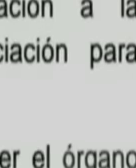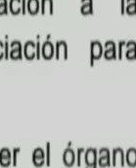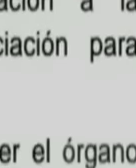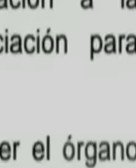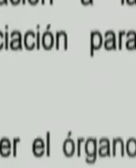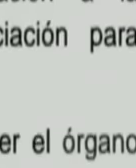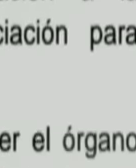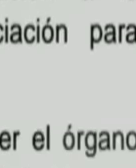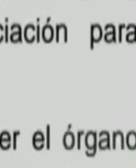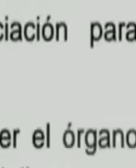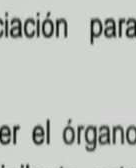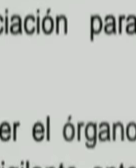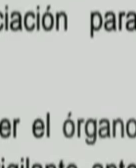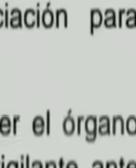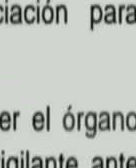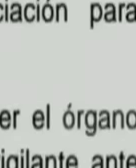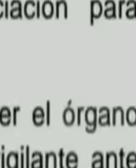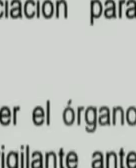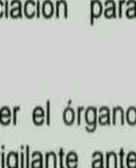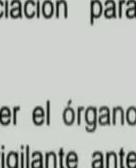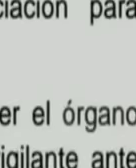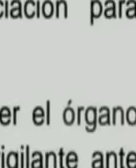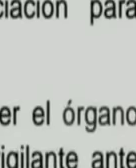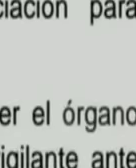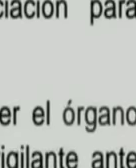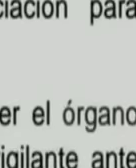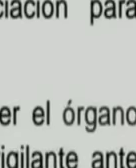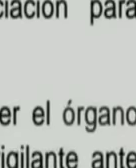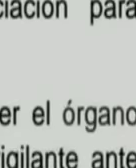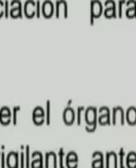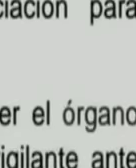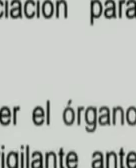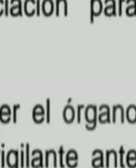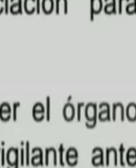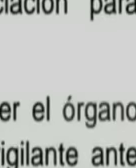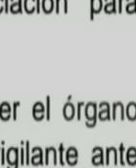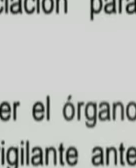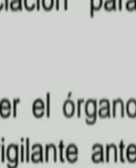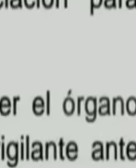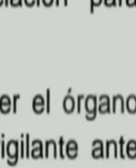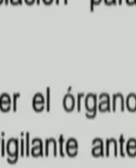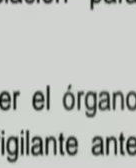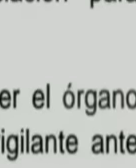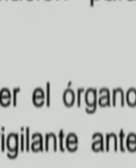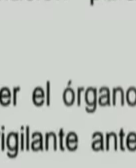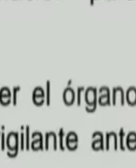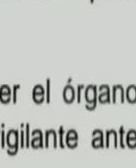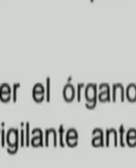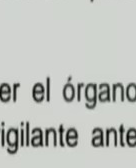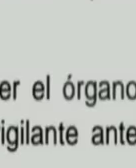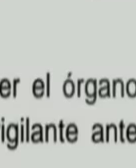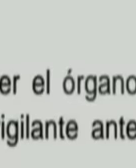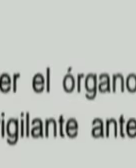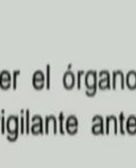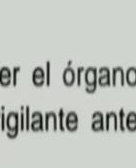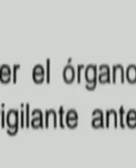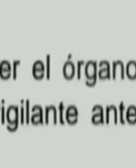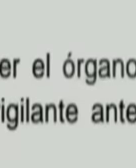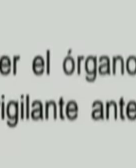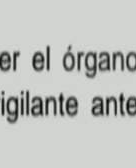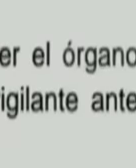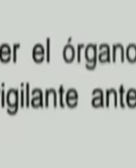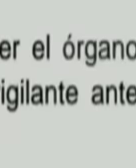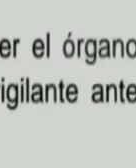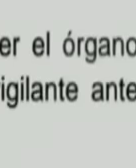los medios aquí nacionales e internacionales presentes tengan este documento como referente, que